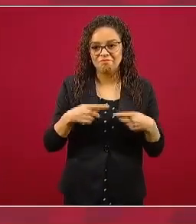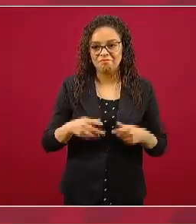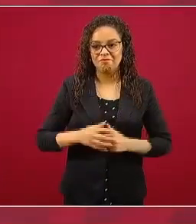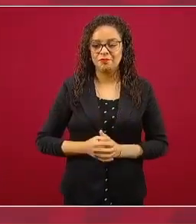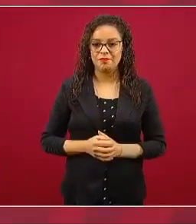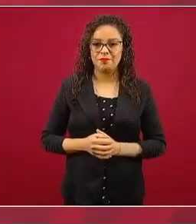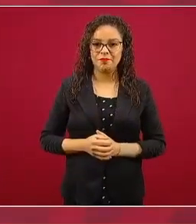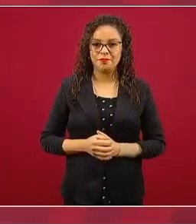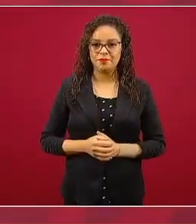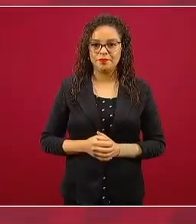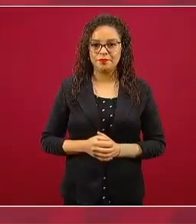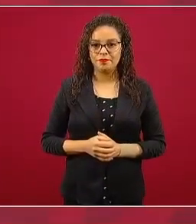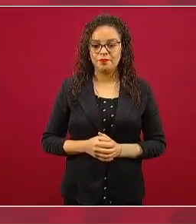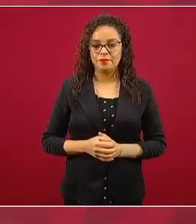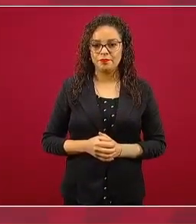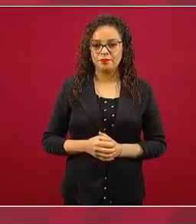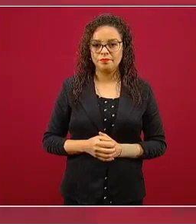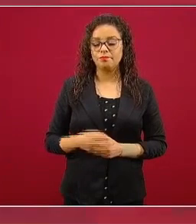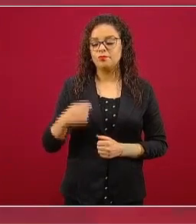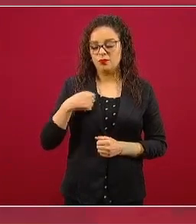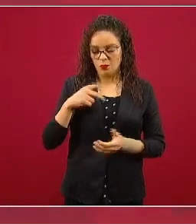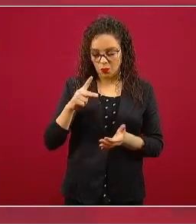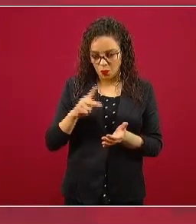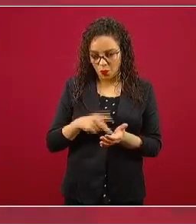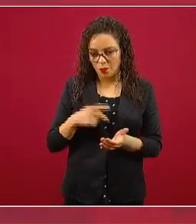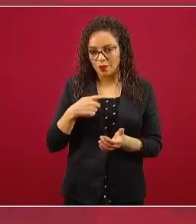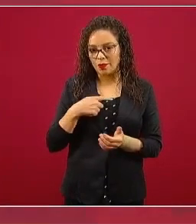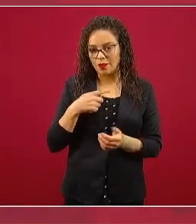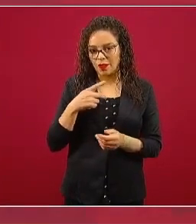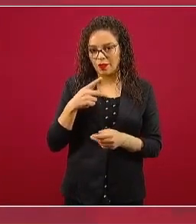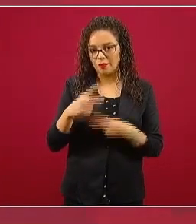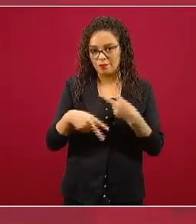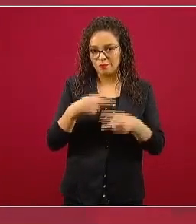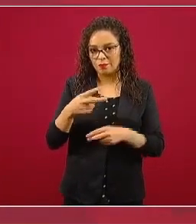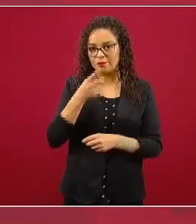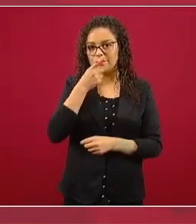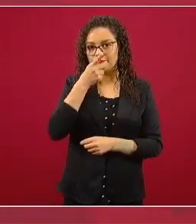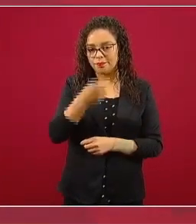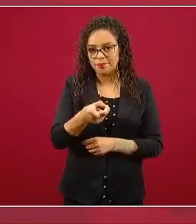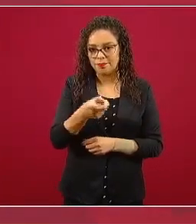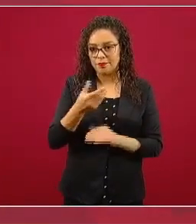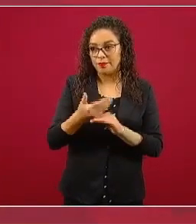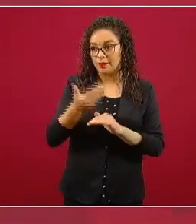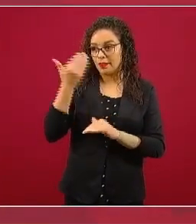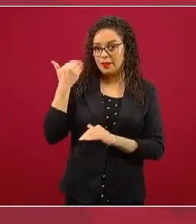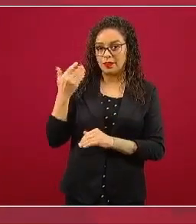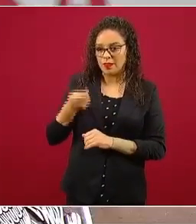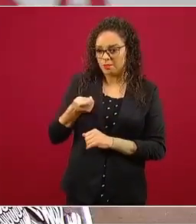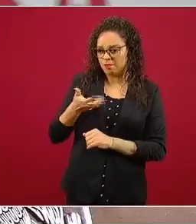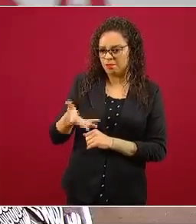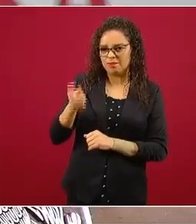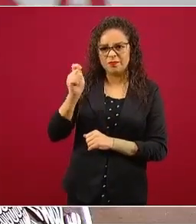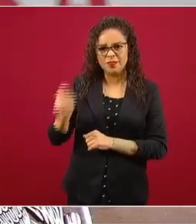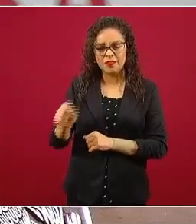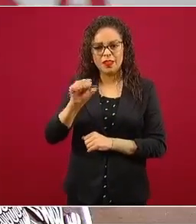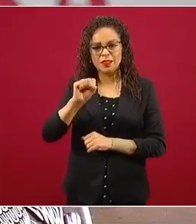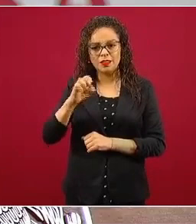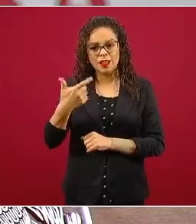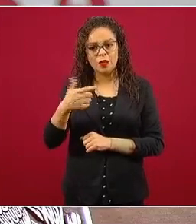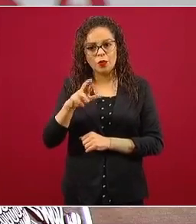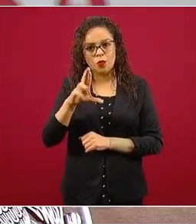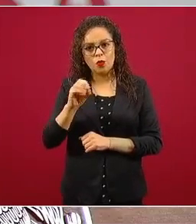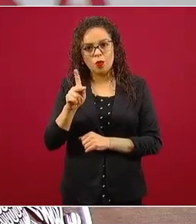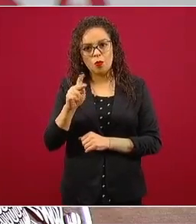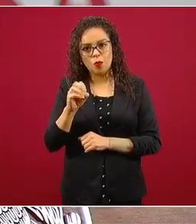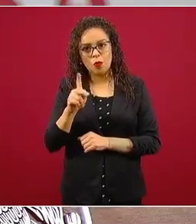decía, lo voy a repetir, que eso que llamaban seguro popular ni era seguro ni